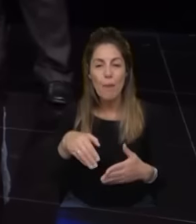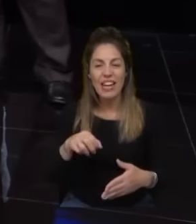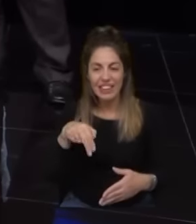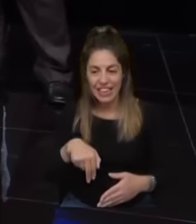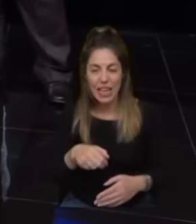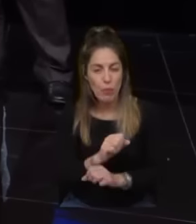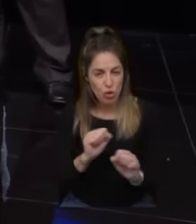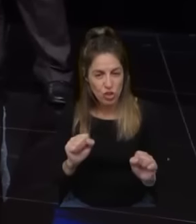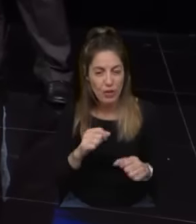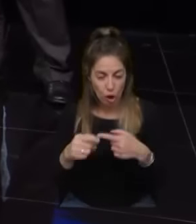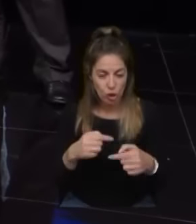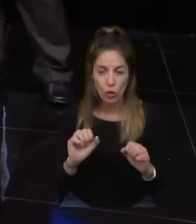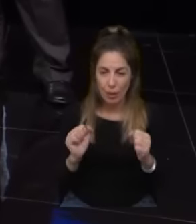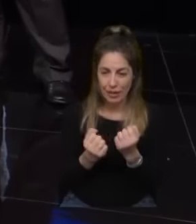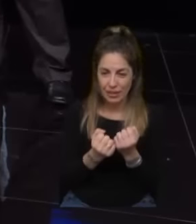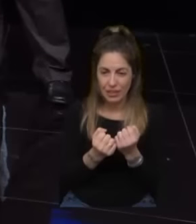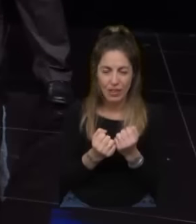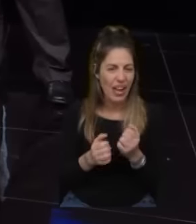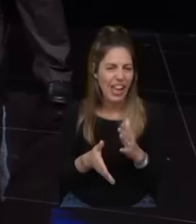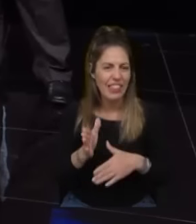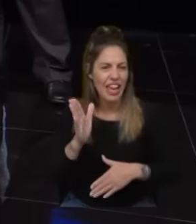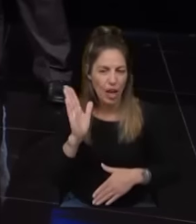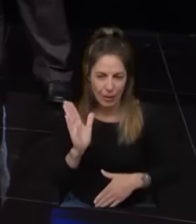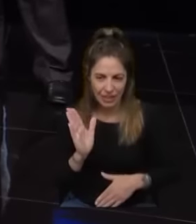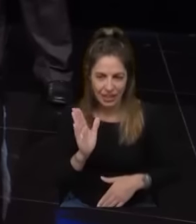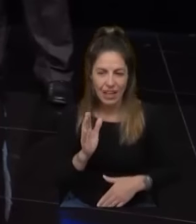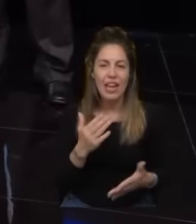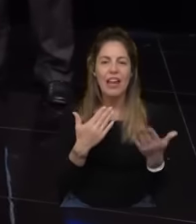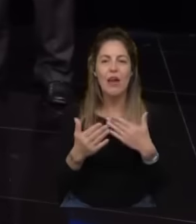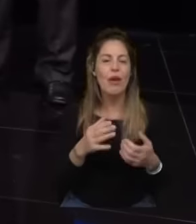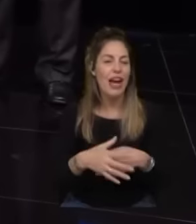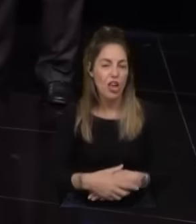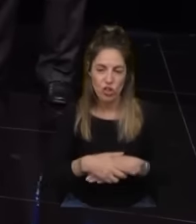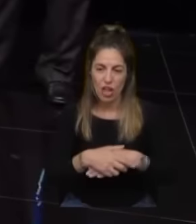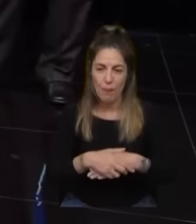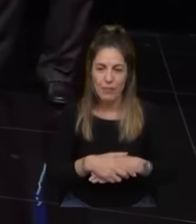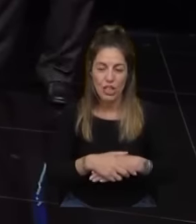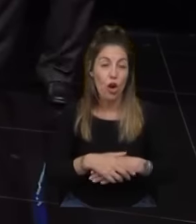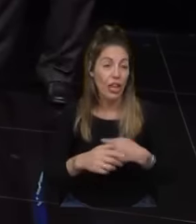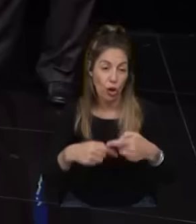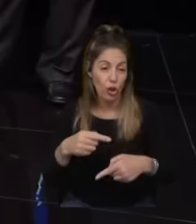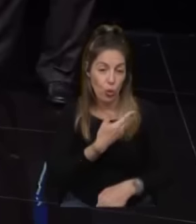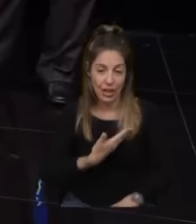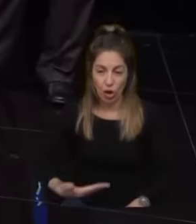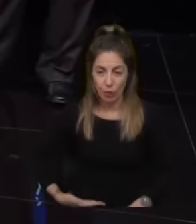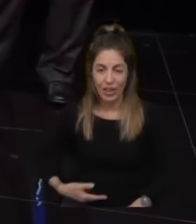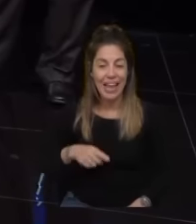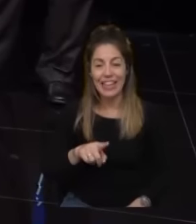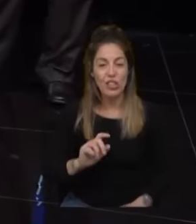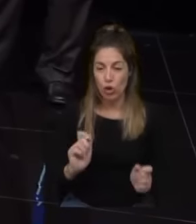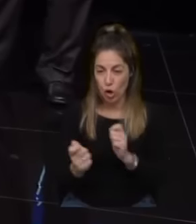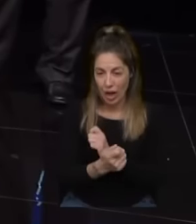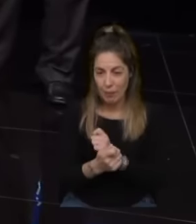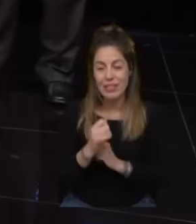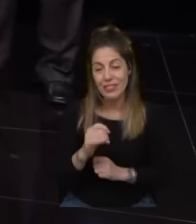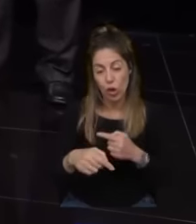mantener la clandestinidad eternamente? Él hablaba de los amigos que se mantienen en los gobiernos y hasta que eso no cambie,